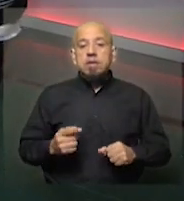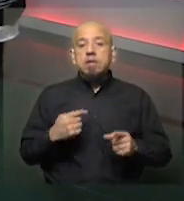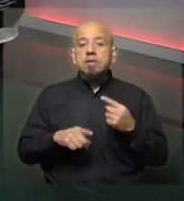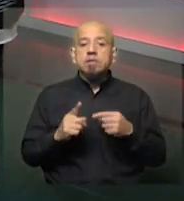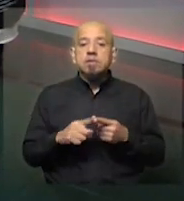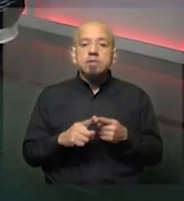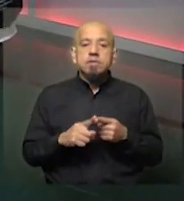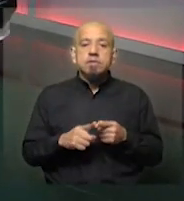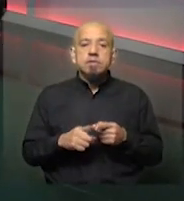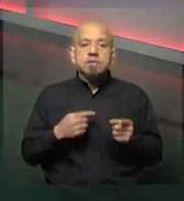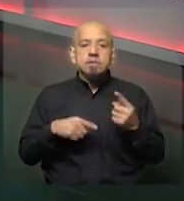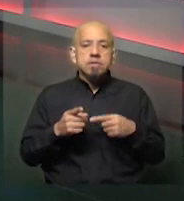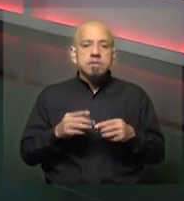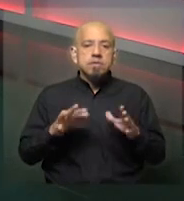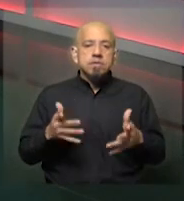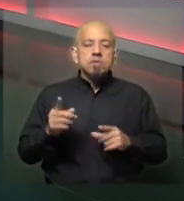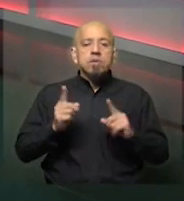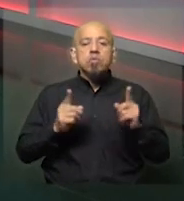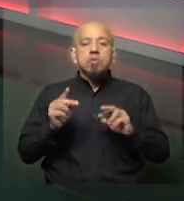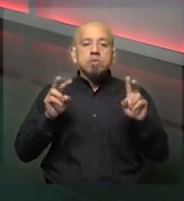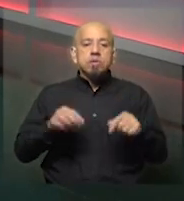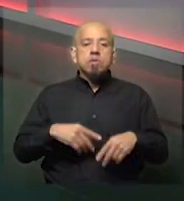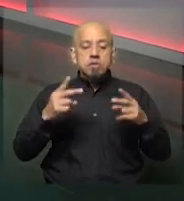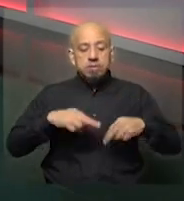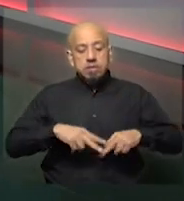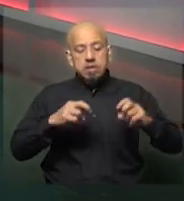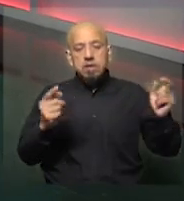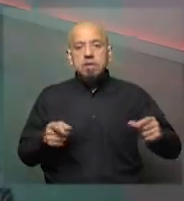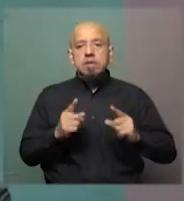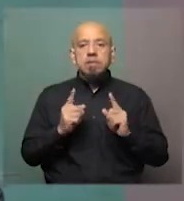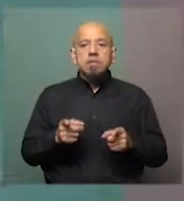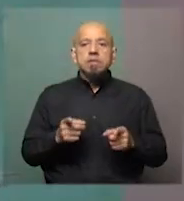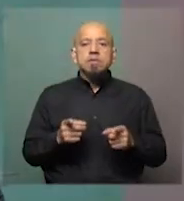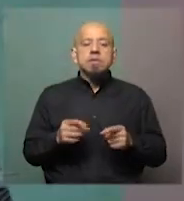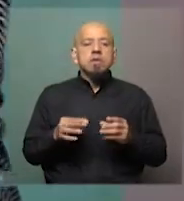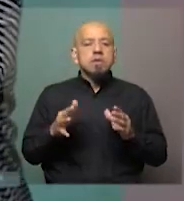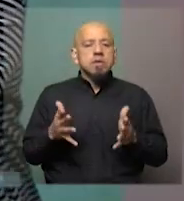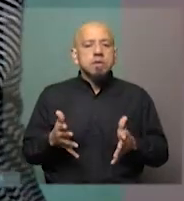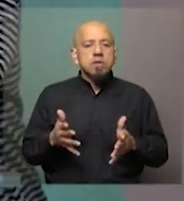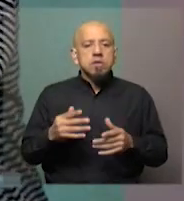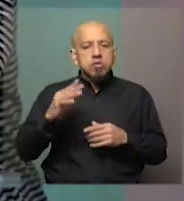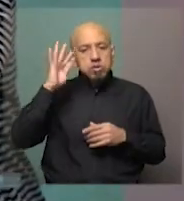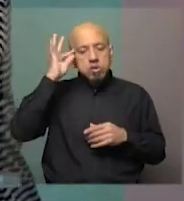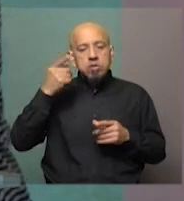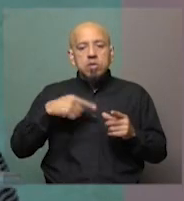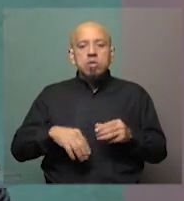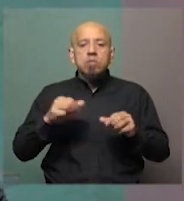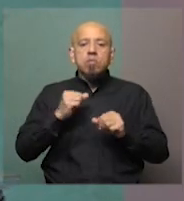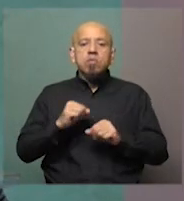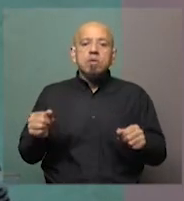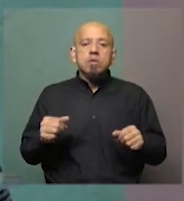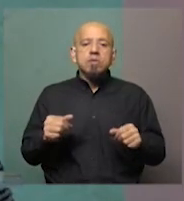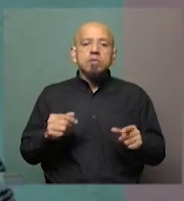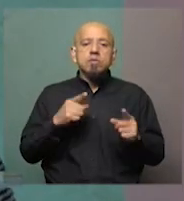Claro. La avidez por algunos temas e investigar sobre eso también. El tema creo que es, como una cosa que nos puede ayudar, es no ir